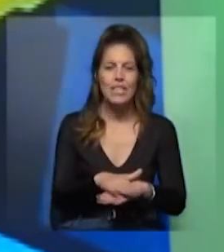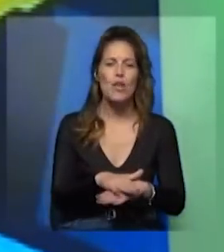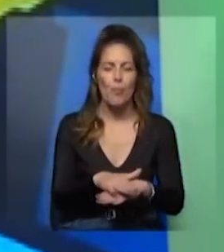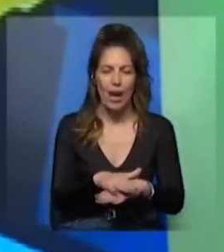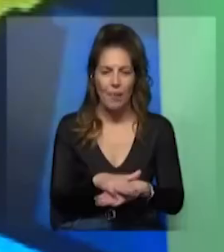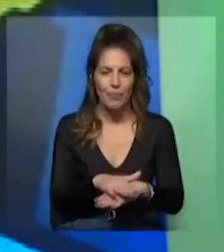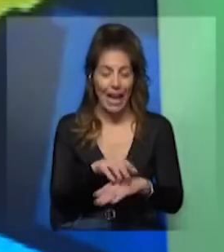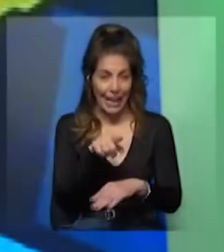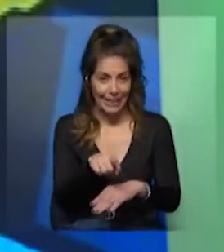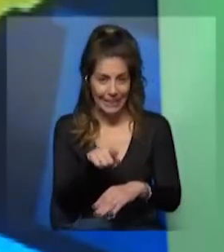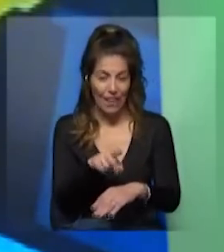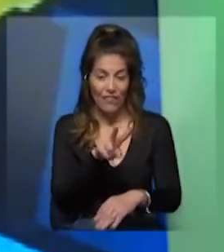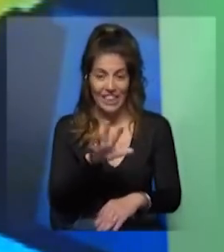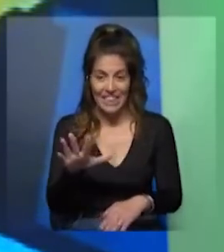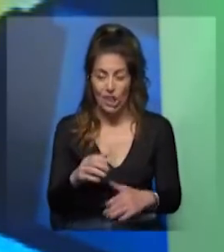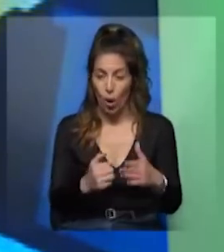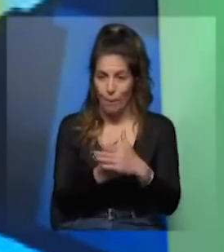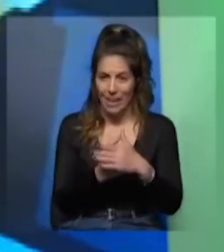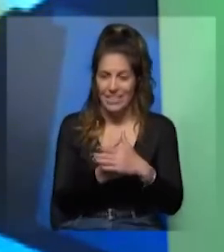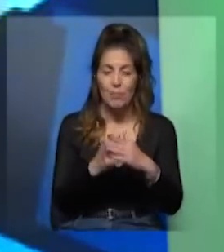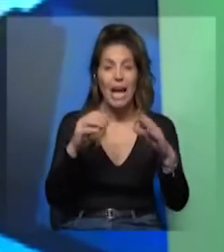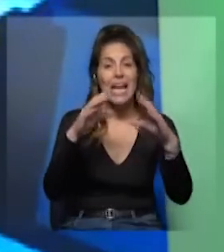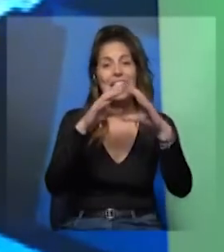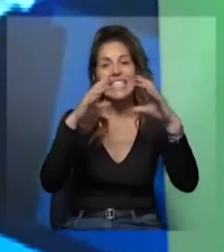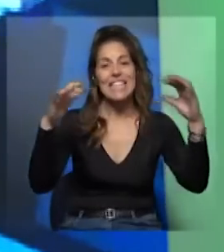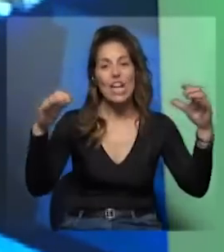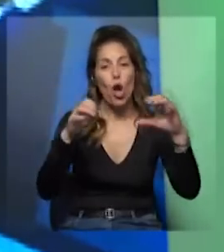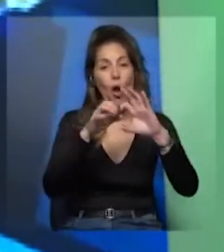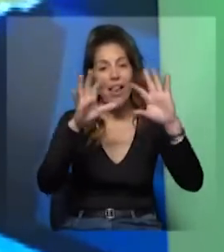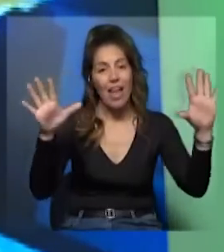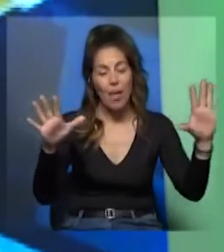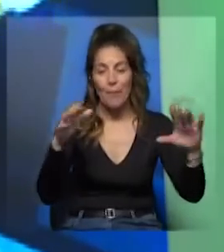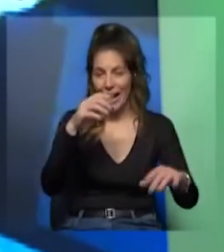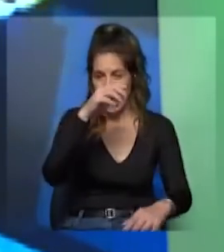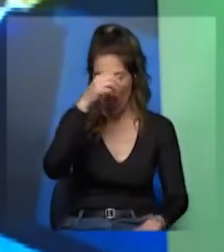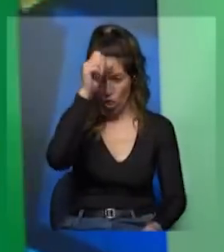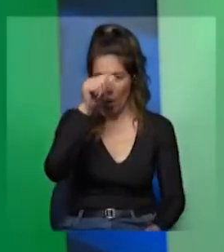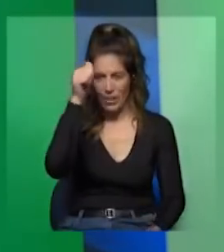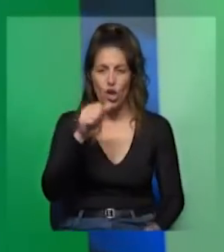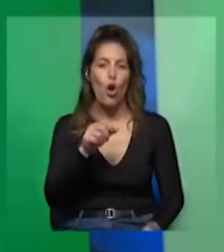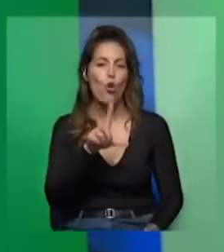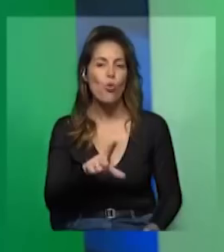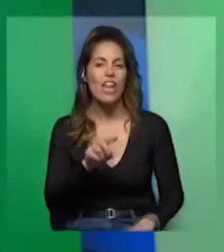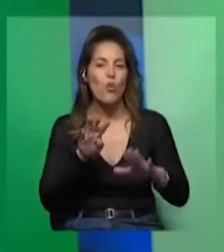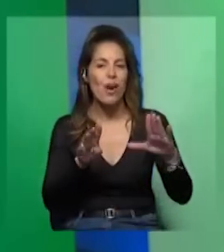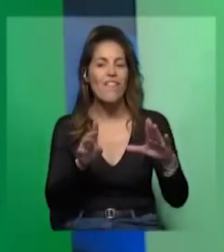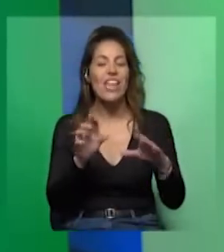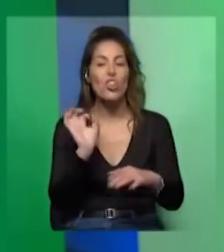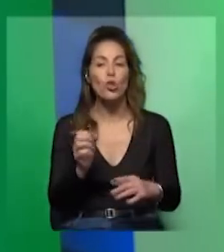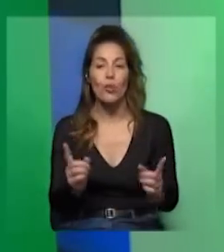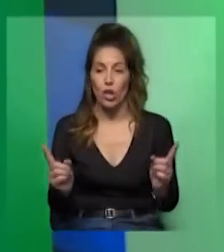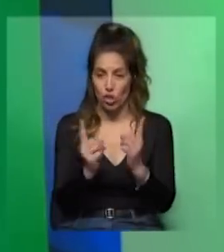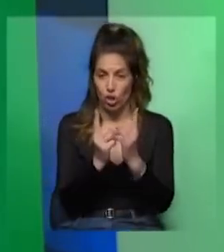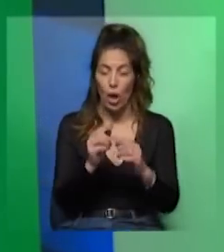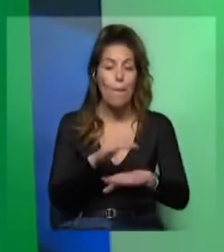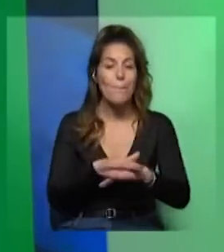meteorología acá estoy ahí está 25 será la máxima con cielo despejado para todo el día domingo y el lunes 9 de octubre el día que nos vamos a volver a encontrar una